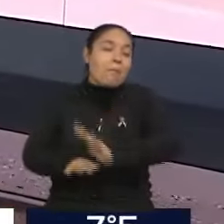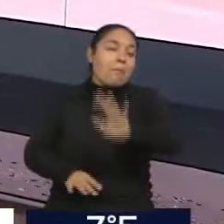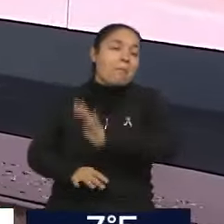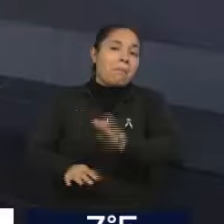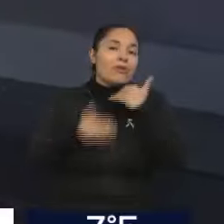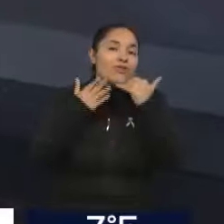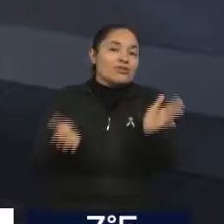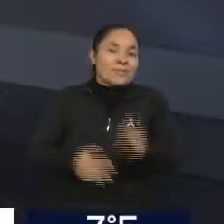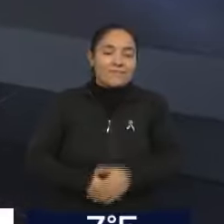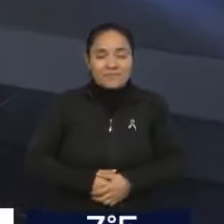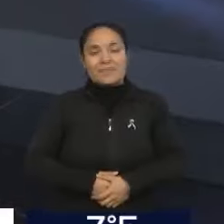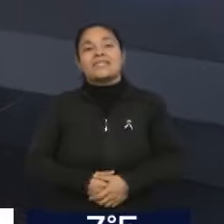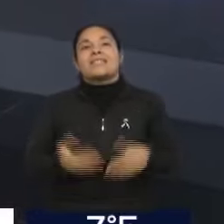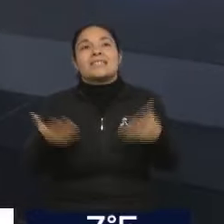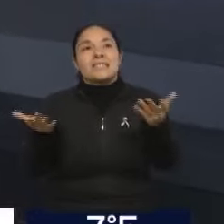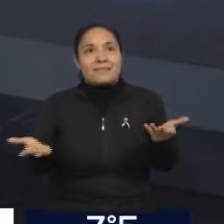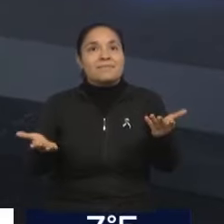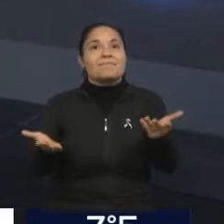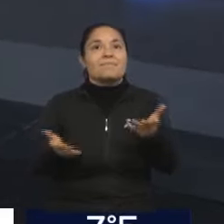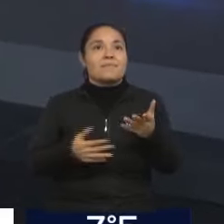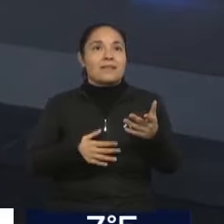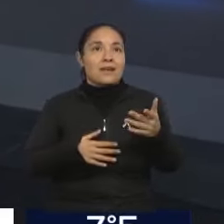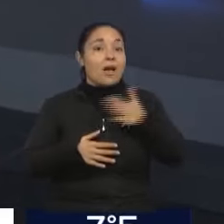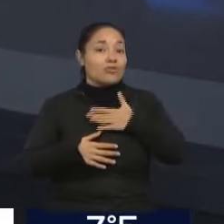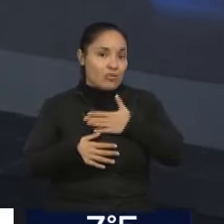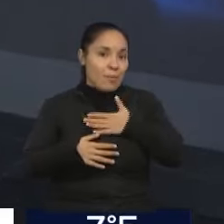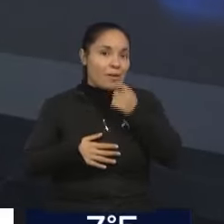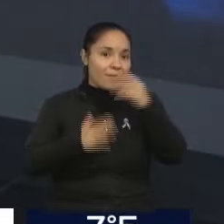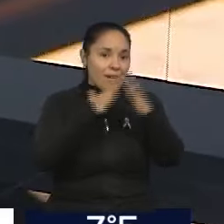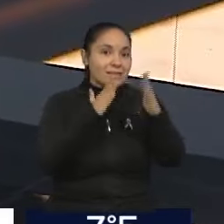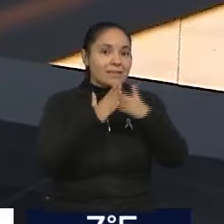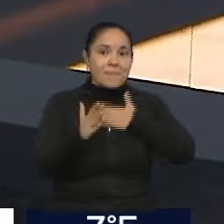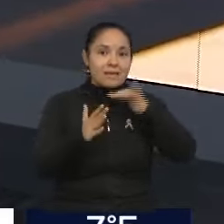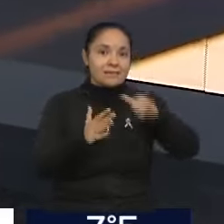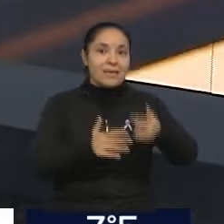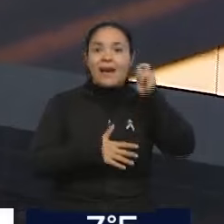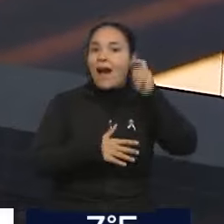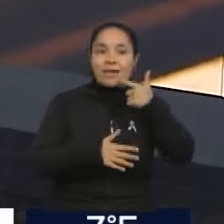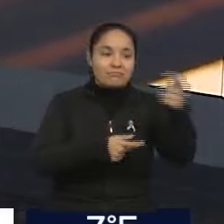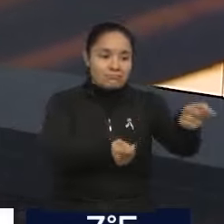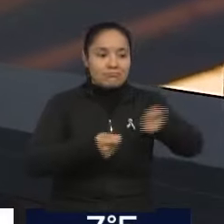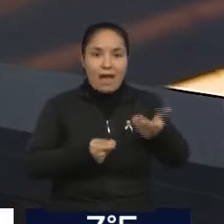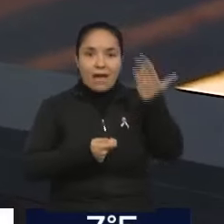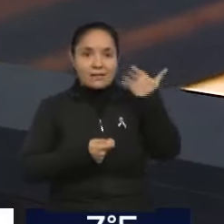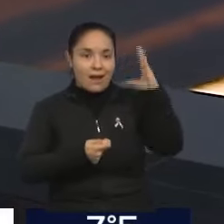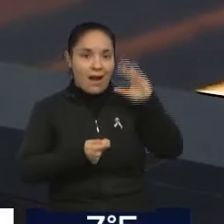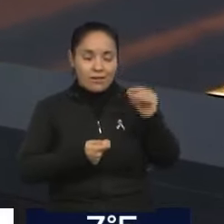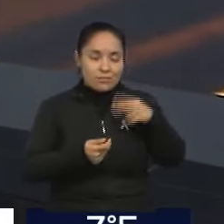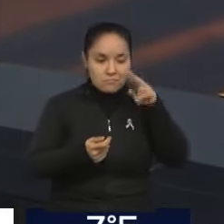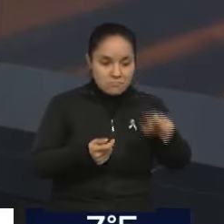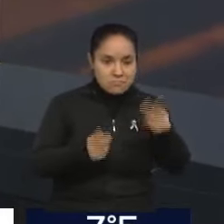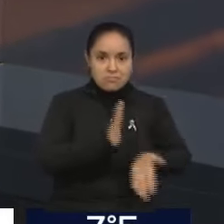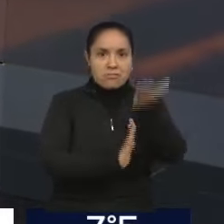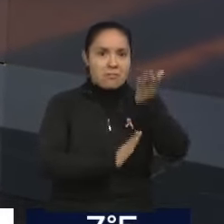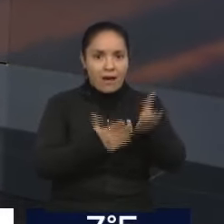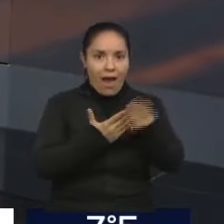tal cual. Bueno, en mi caso llegó anoche. Ah. Y se ve notablemente un crecimiento en el consumo. Uh-huh. Y dije,